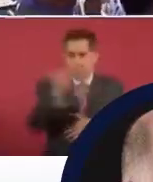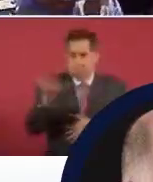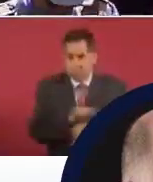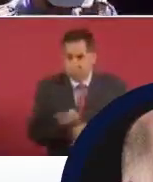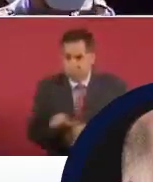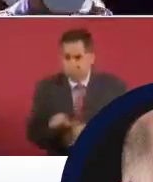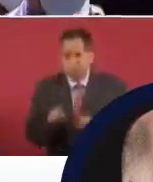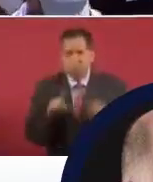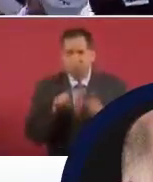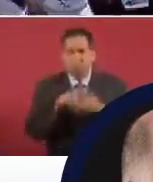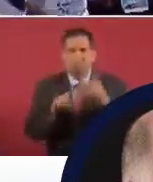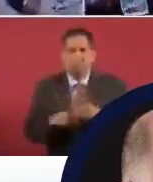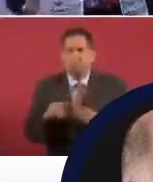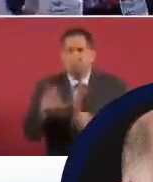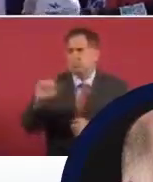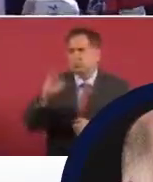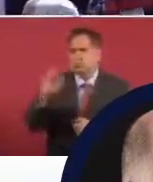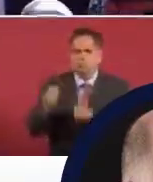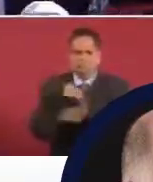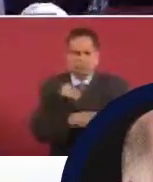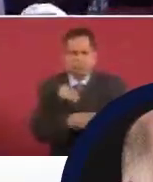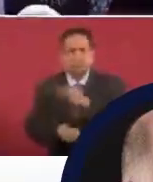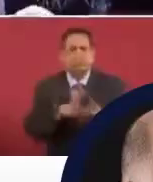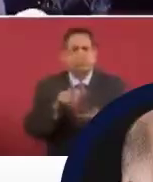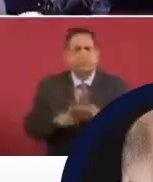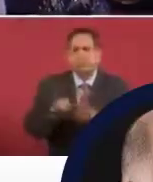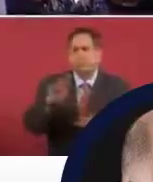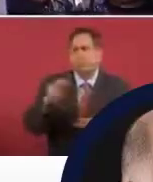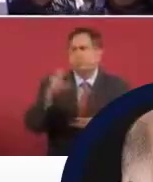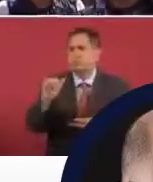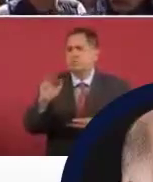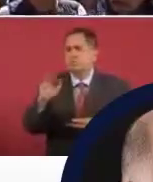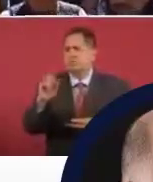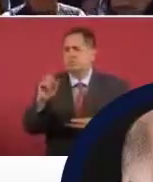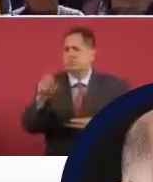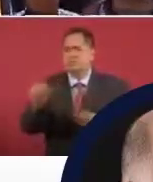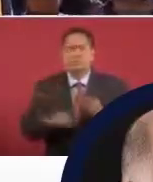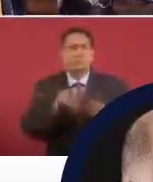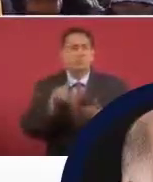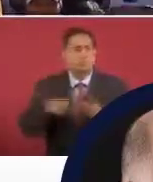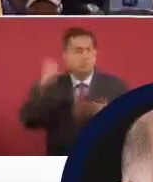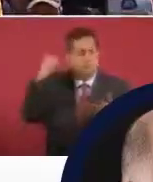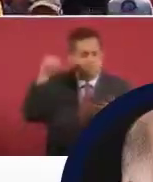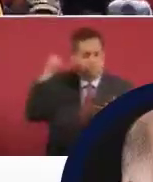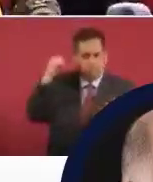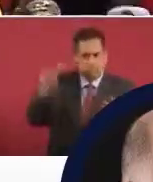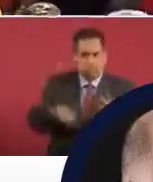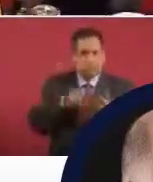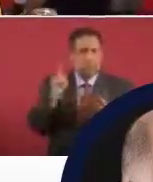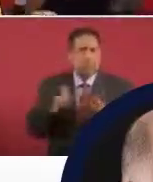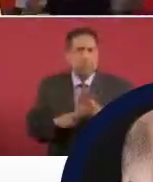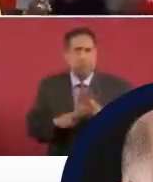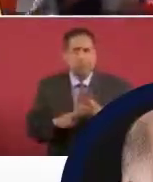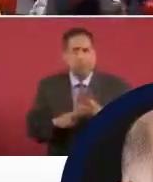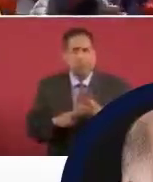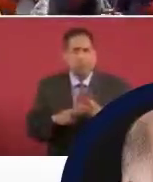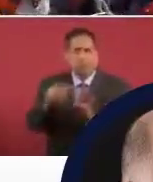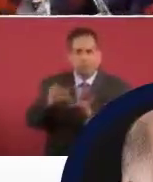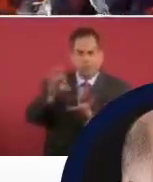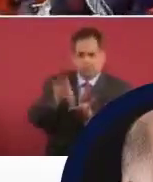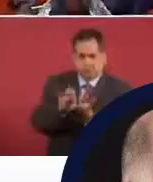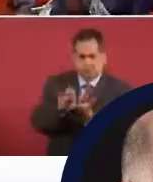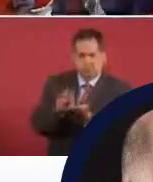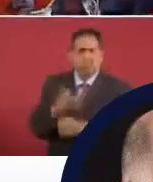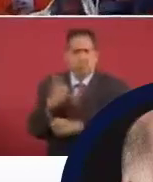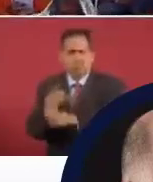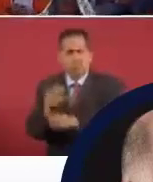tranquilamente. Ese es un dato interesante. La cuestión es cómo lo mantienes de aquí al 2021, ¿no? Sí,